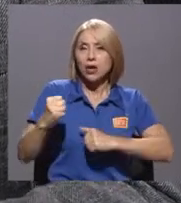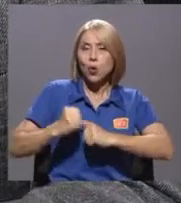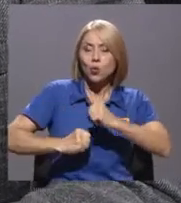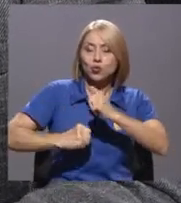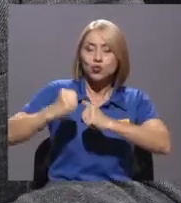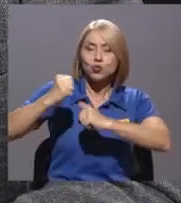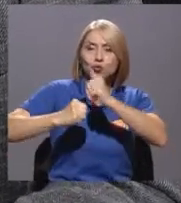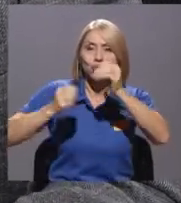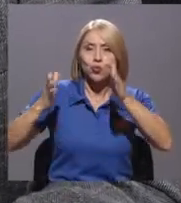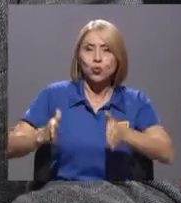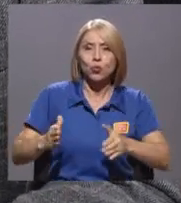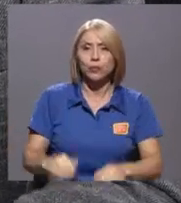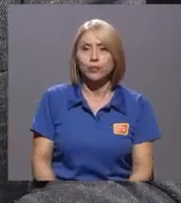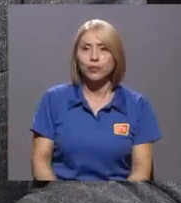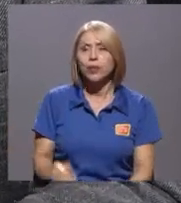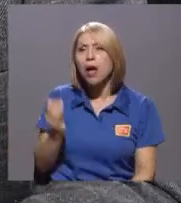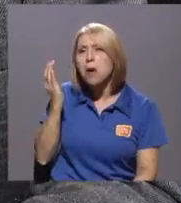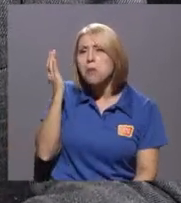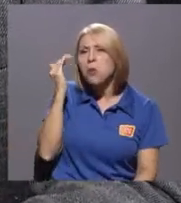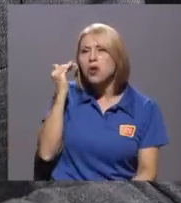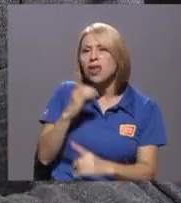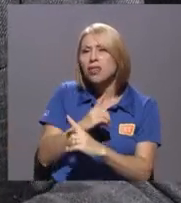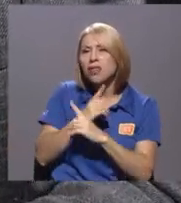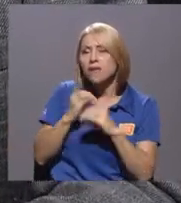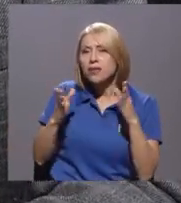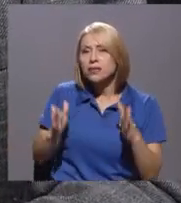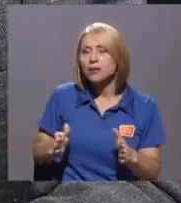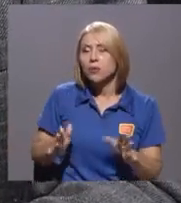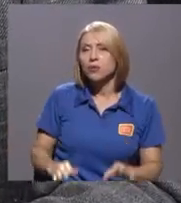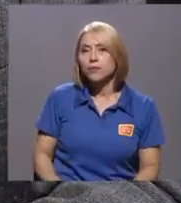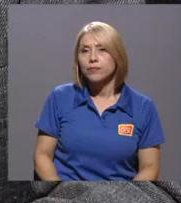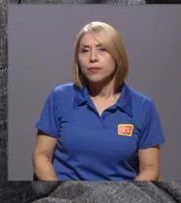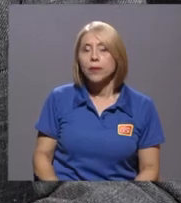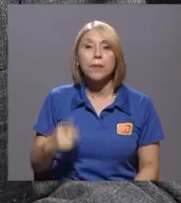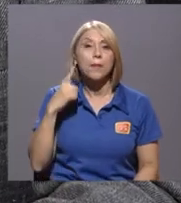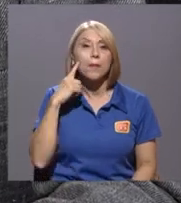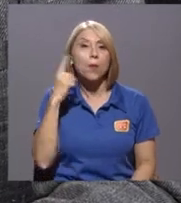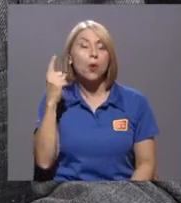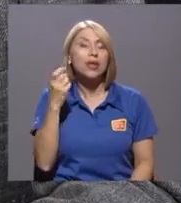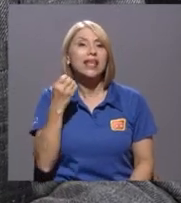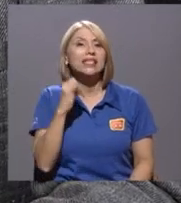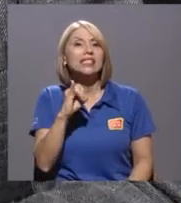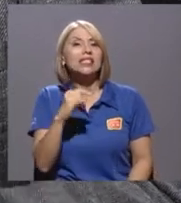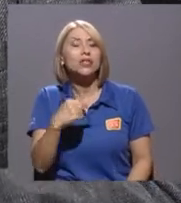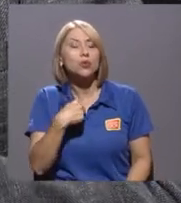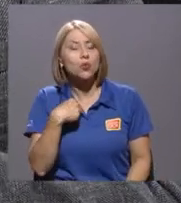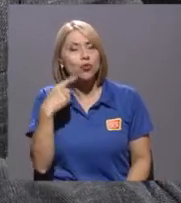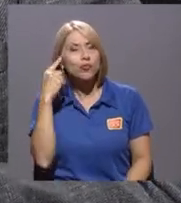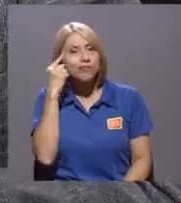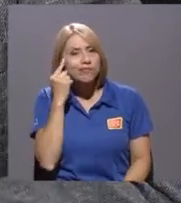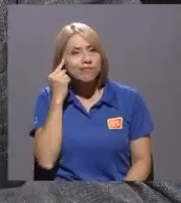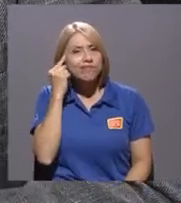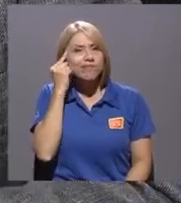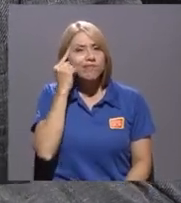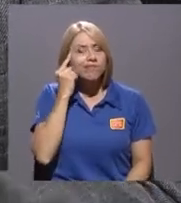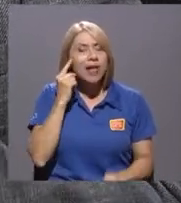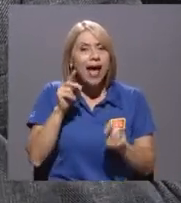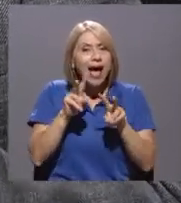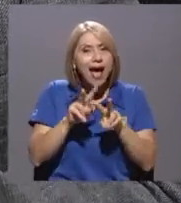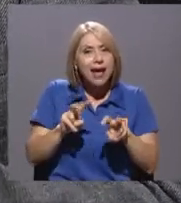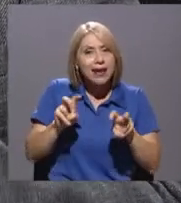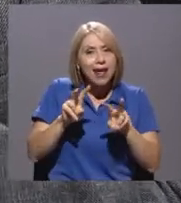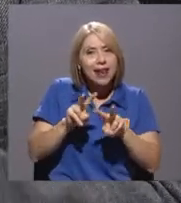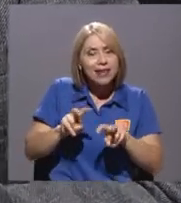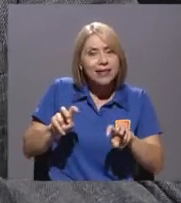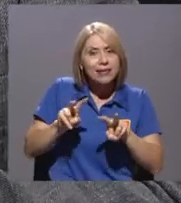defensor por qué si uno analiza la evolución